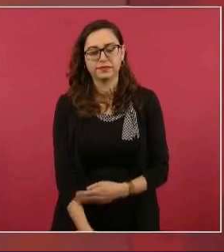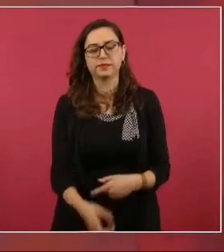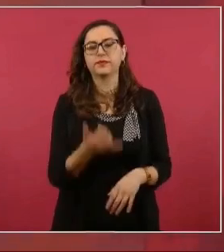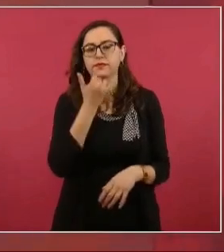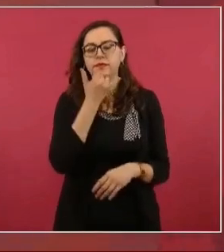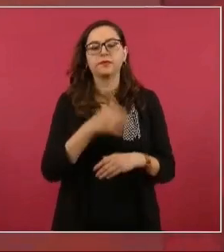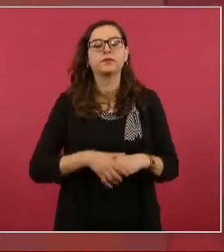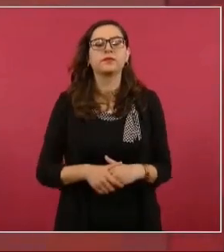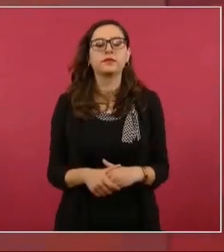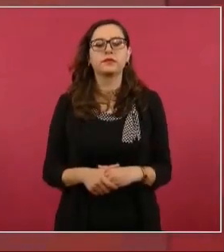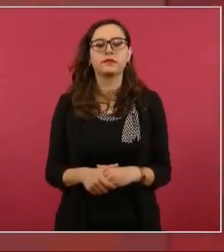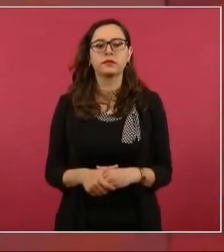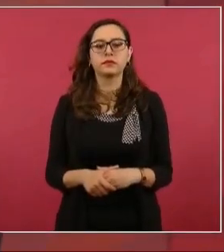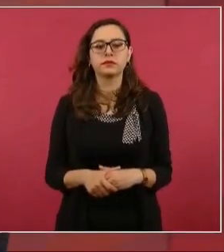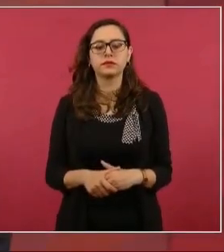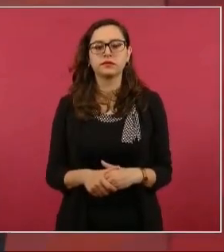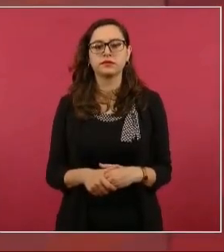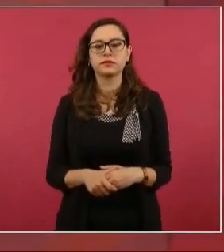qué